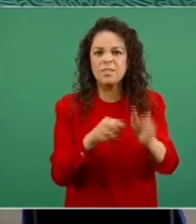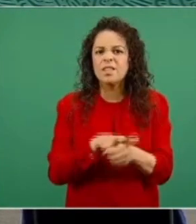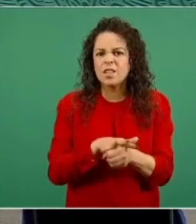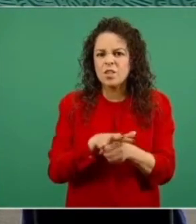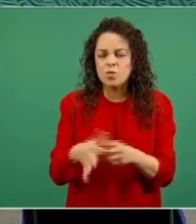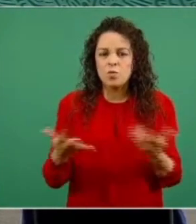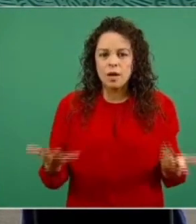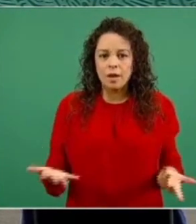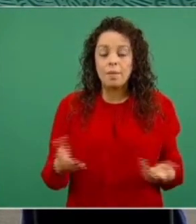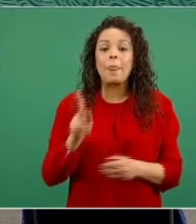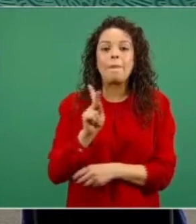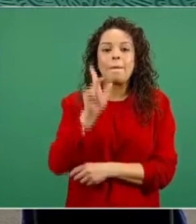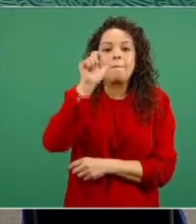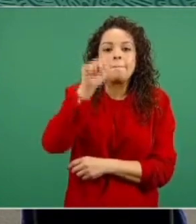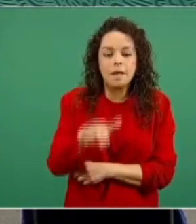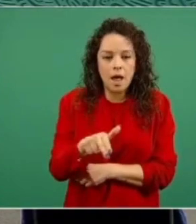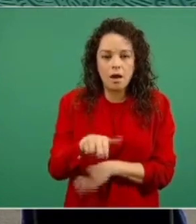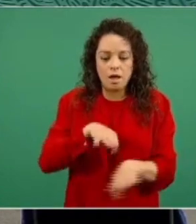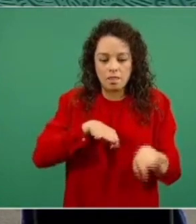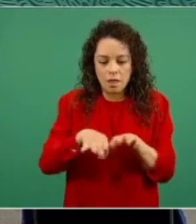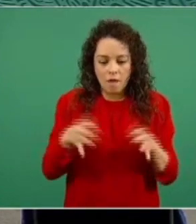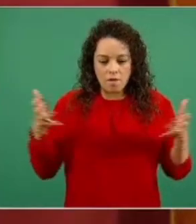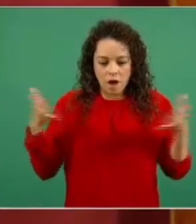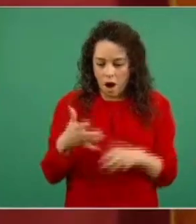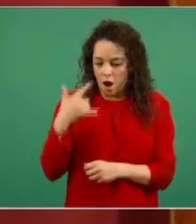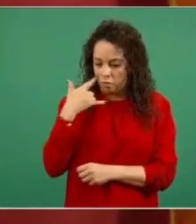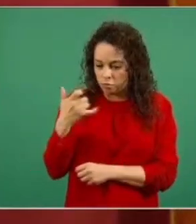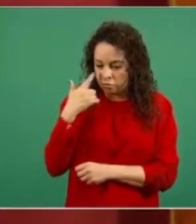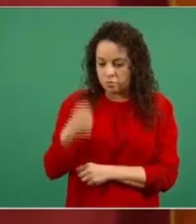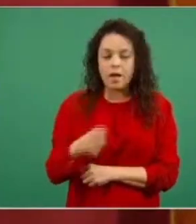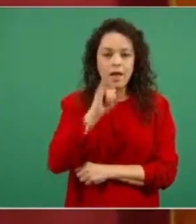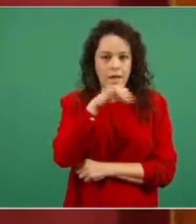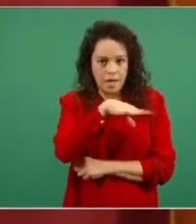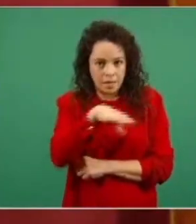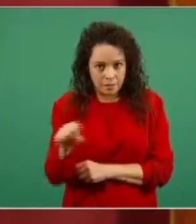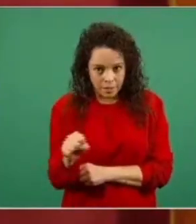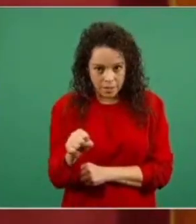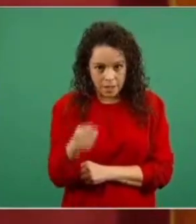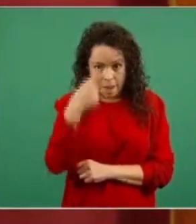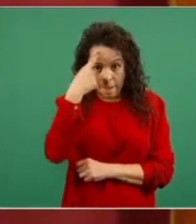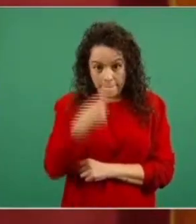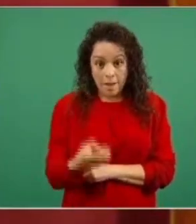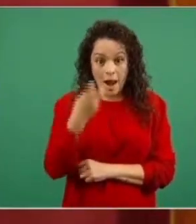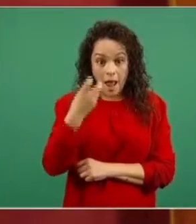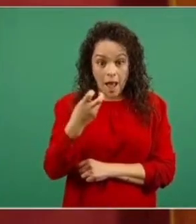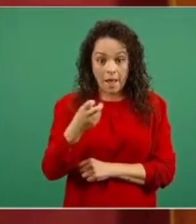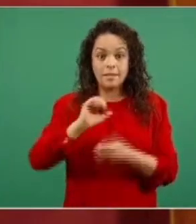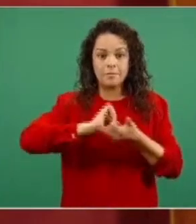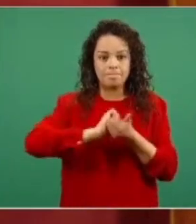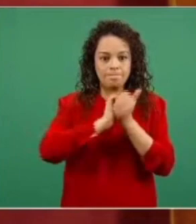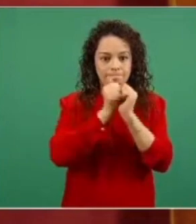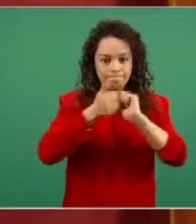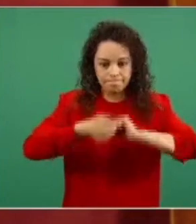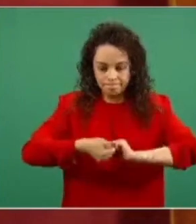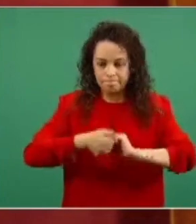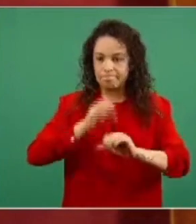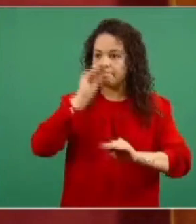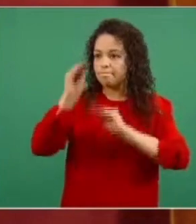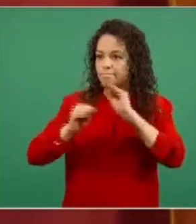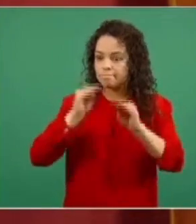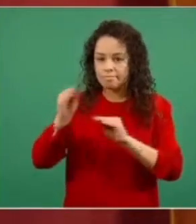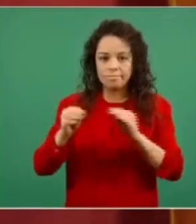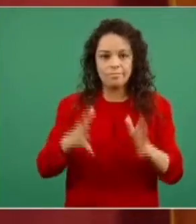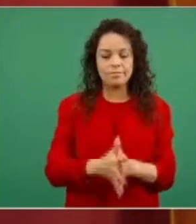los planes y el trabajo que está haciendo el Instituto Mexicano del Seguro Social para ese crecimiento, para que esa curva,